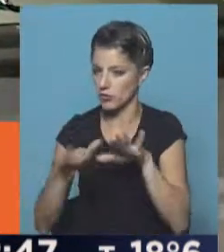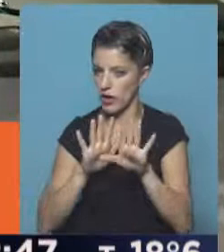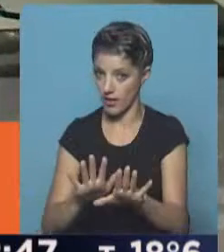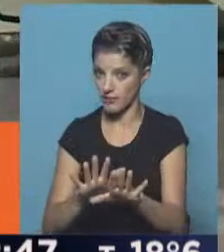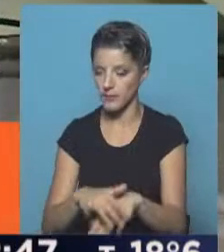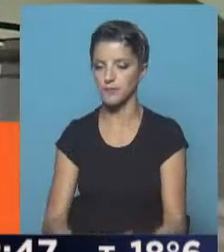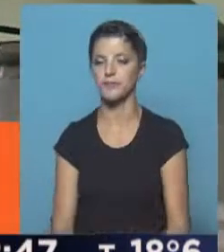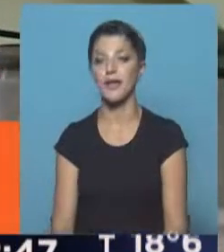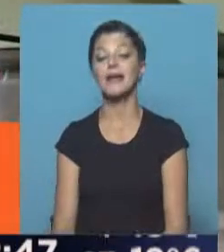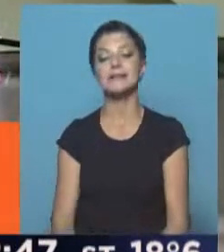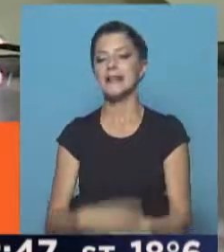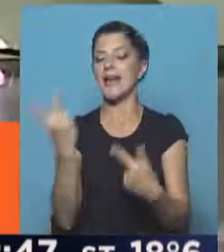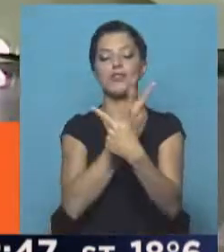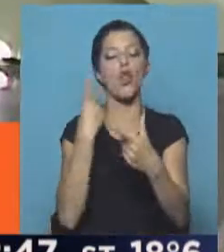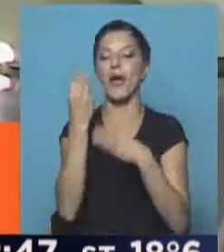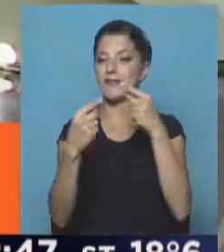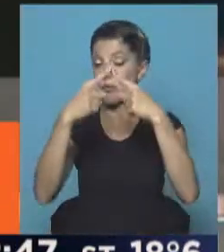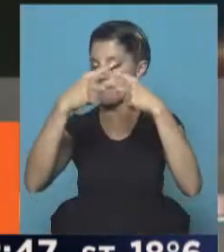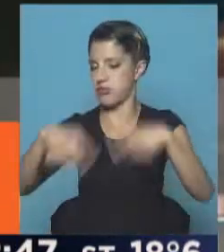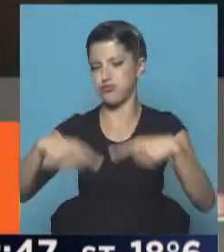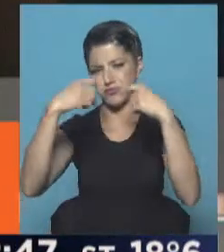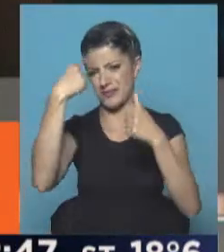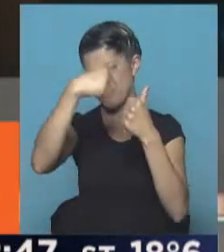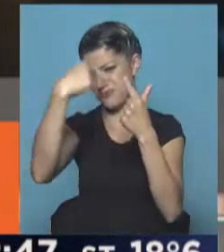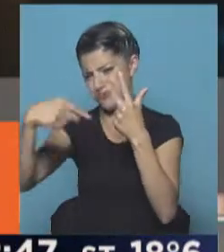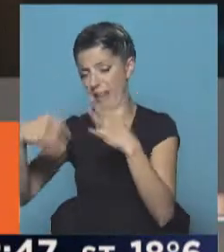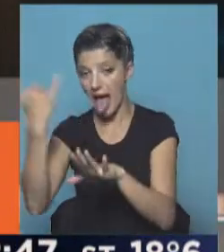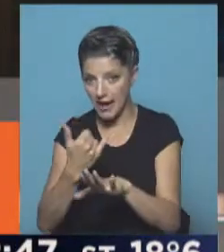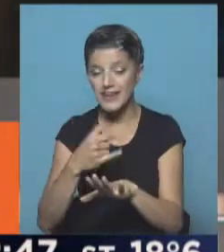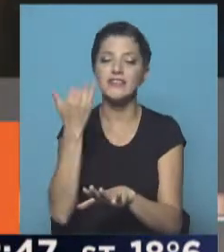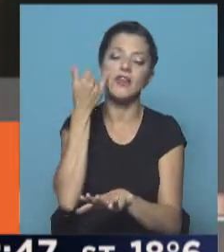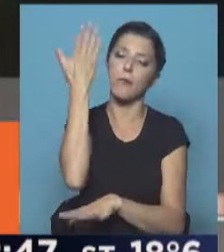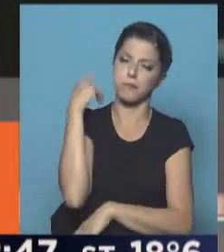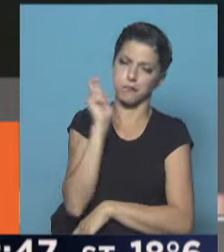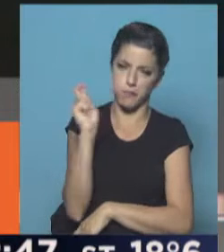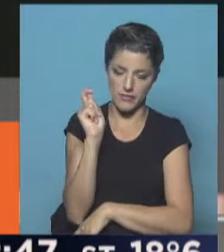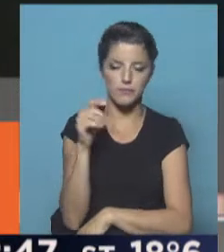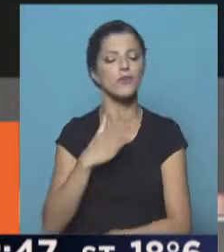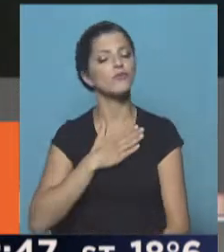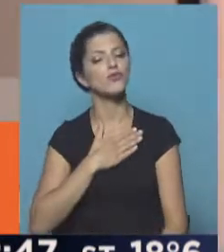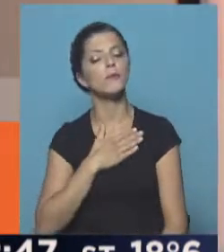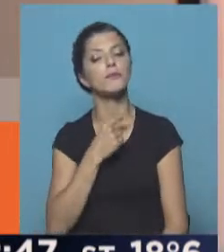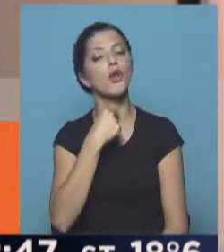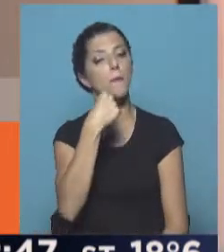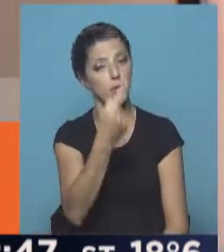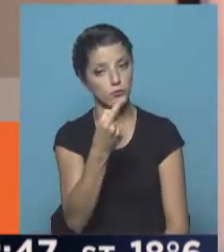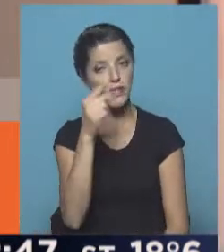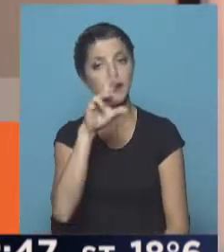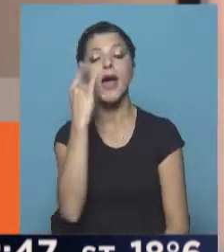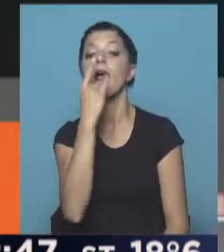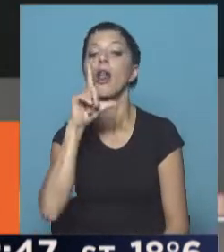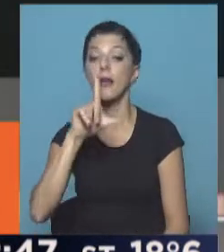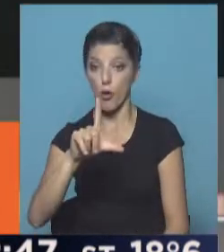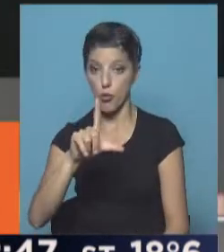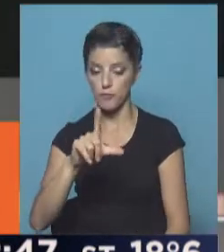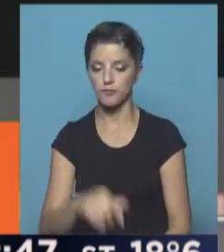diferencias entre Hillary Clinton y Donald Trump. De esas diferencias venimos hablando hace meses. Pero yo quería preguntarte, Raúl, ¿hay semejanzas en cuanto